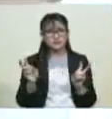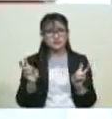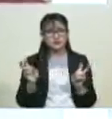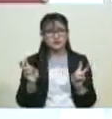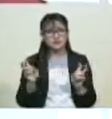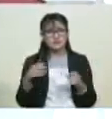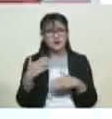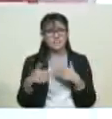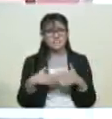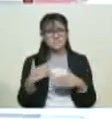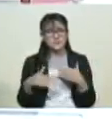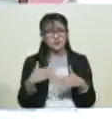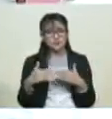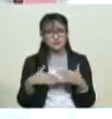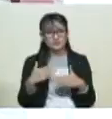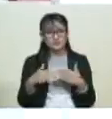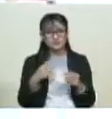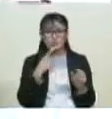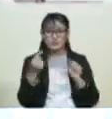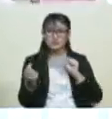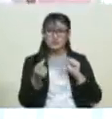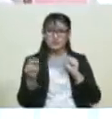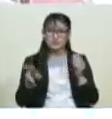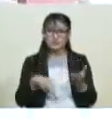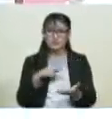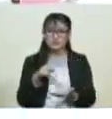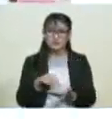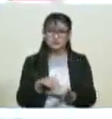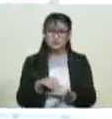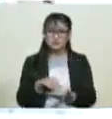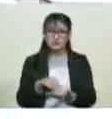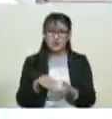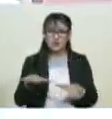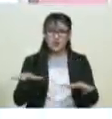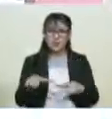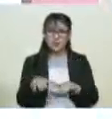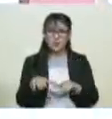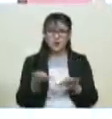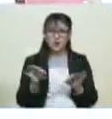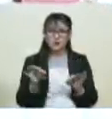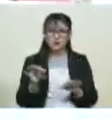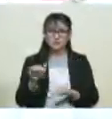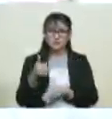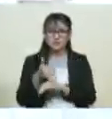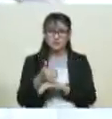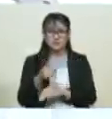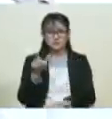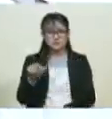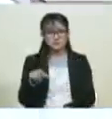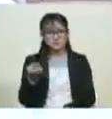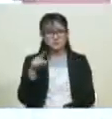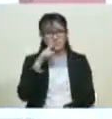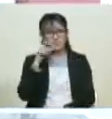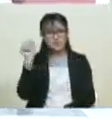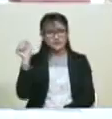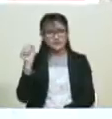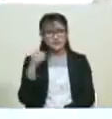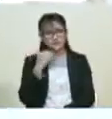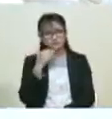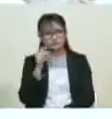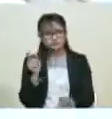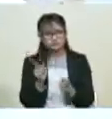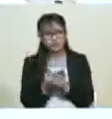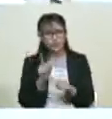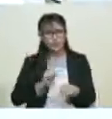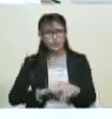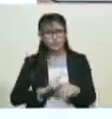proceso del gran diálogo nacional convocado por el jefe de estado ya en pocos minutos